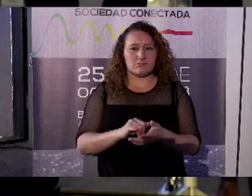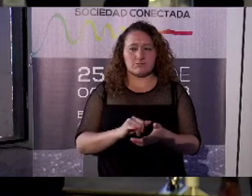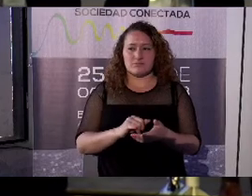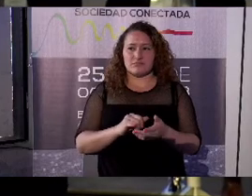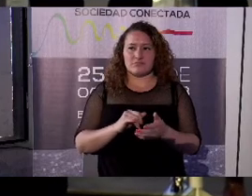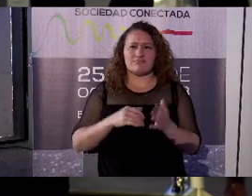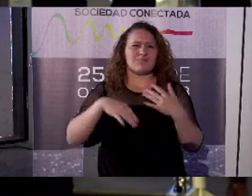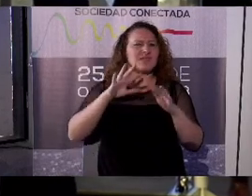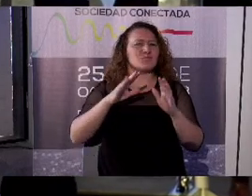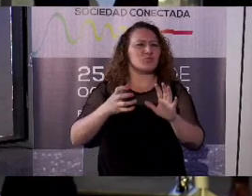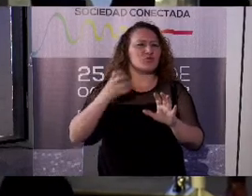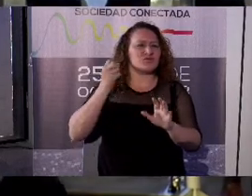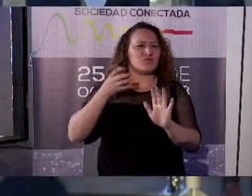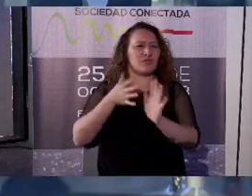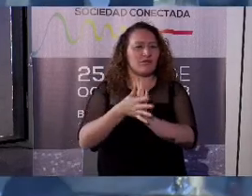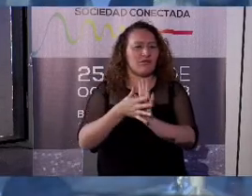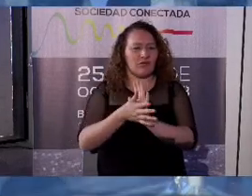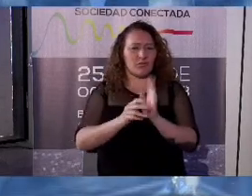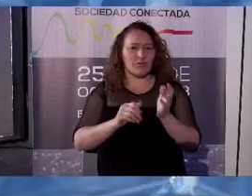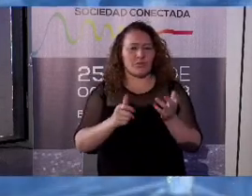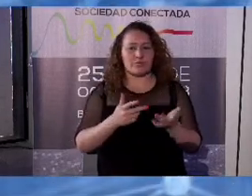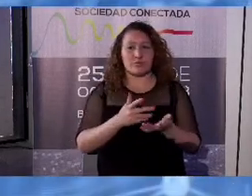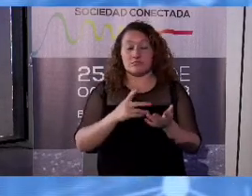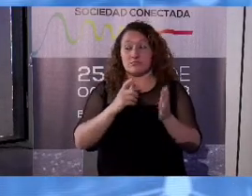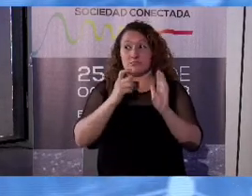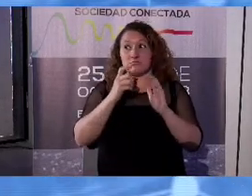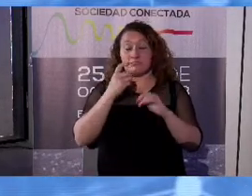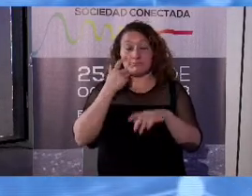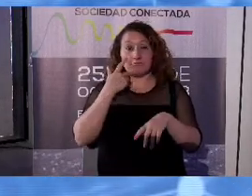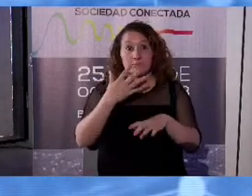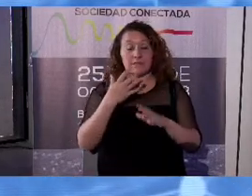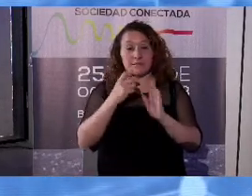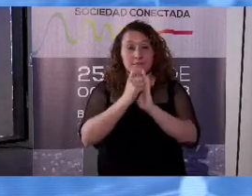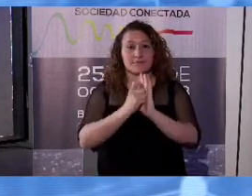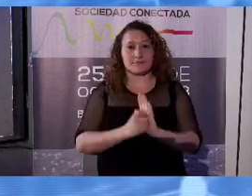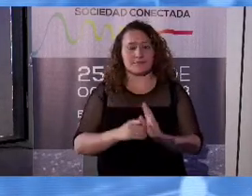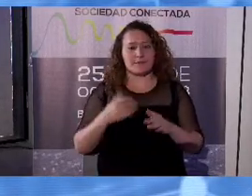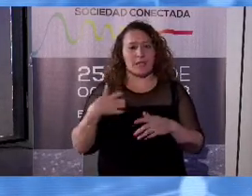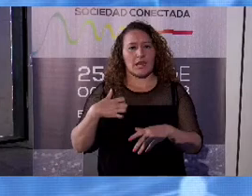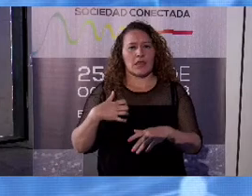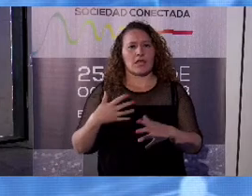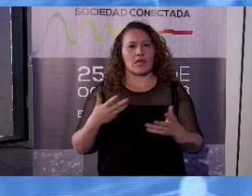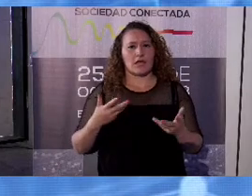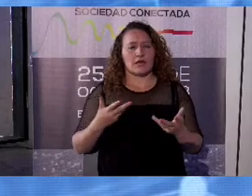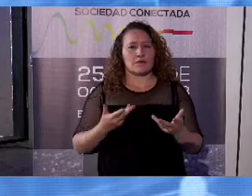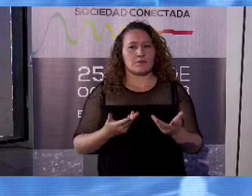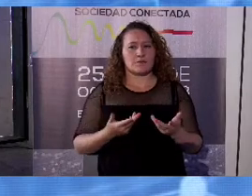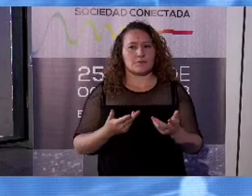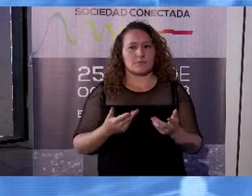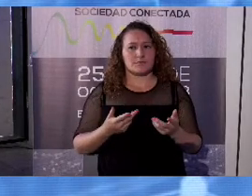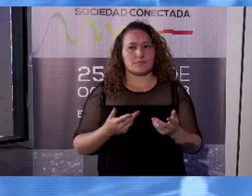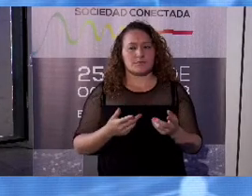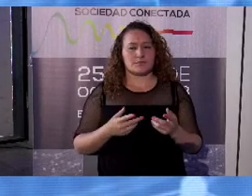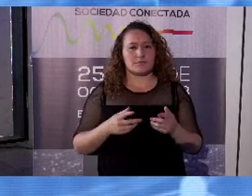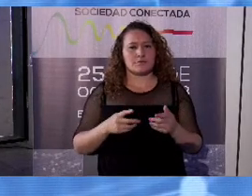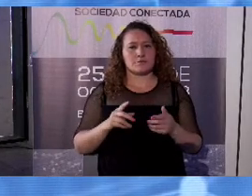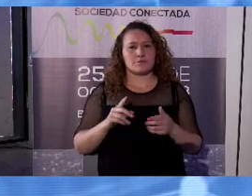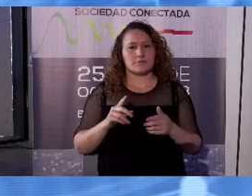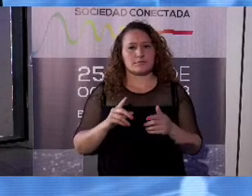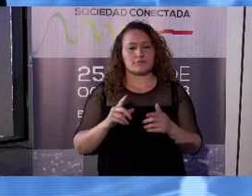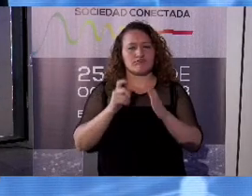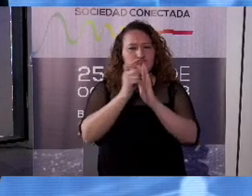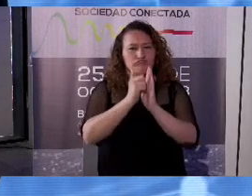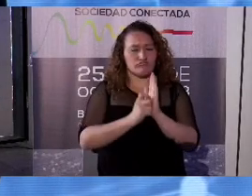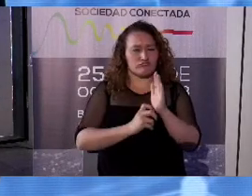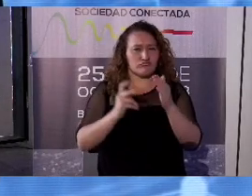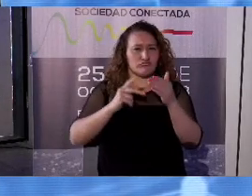es más historia que otra cosa bueno aspecto significativo de la situación en Argentina este Ese es el índice proyección